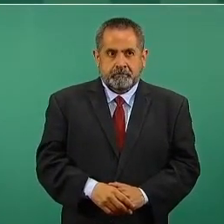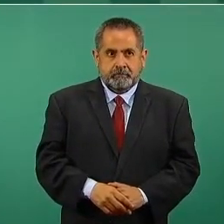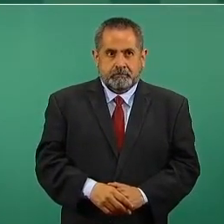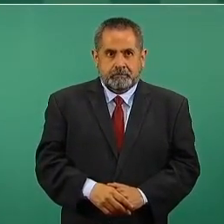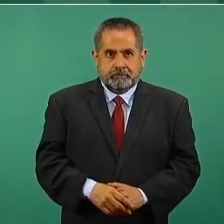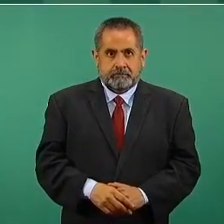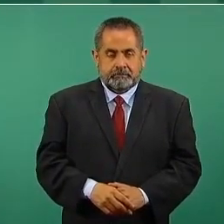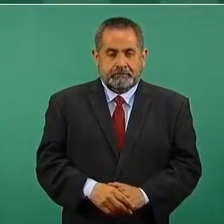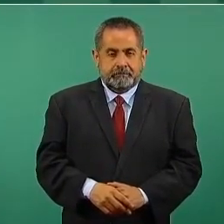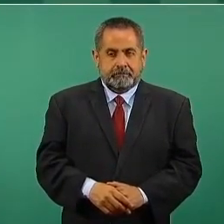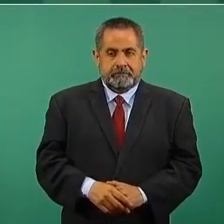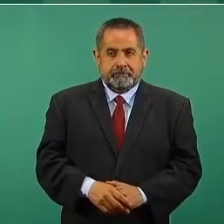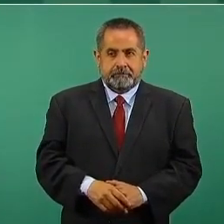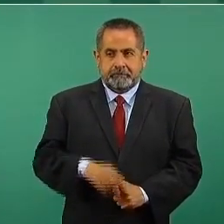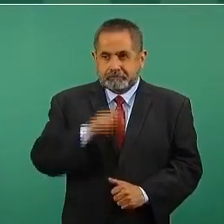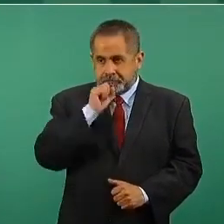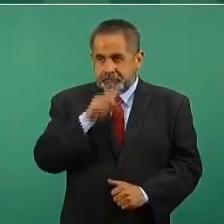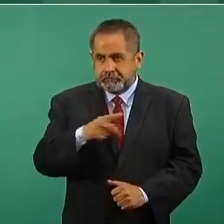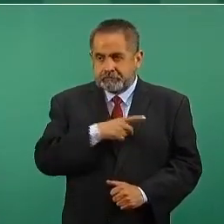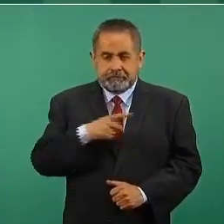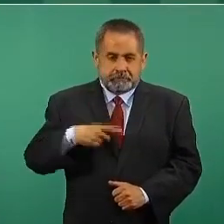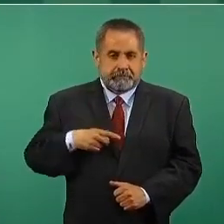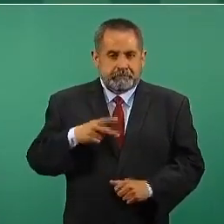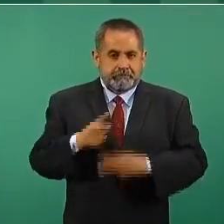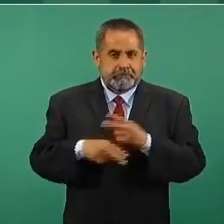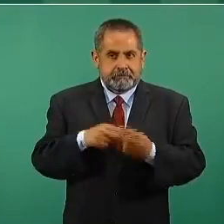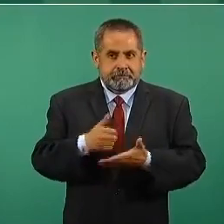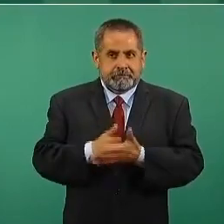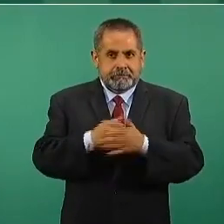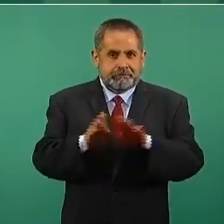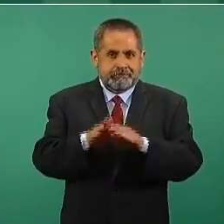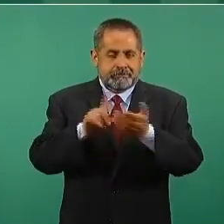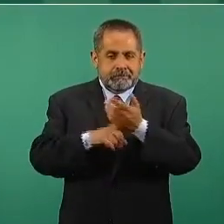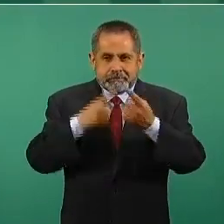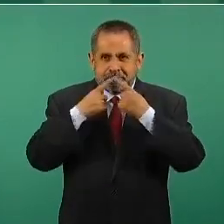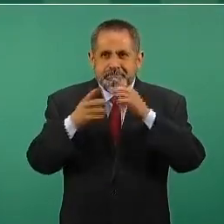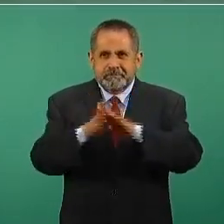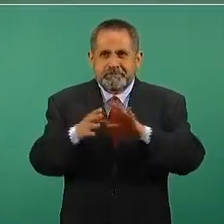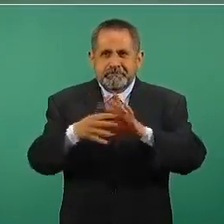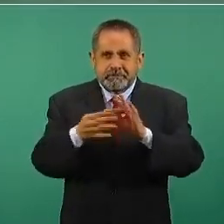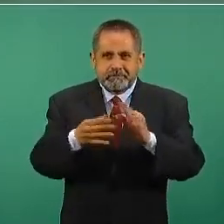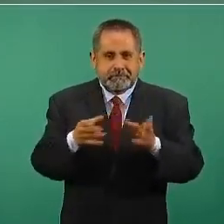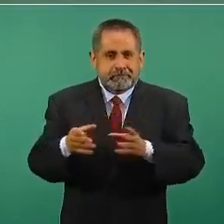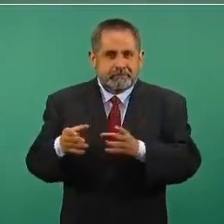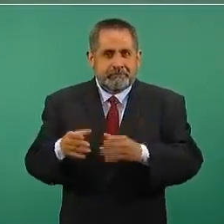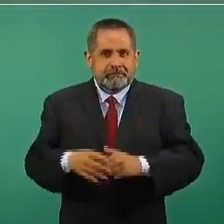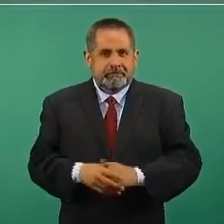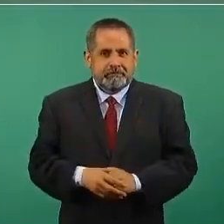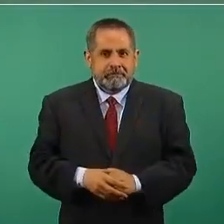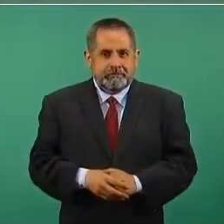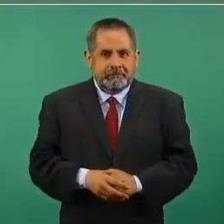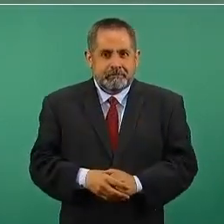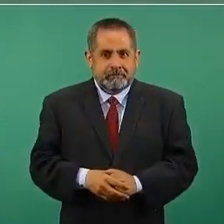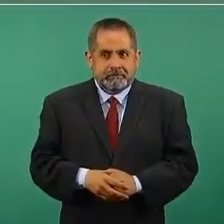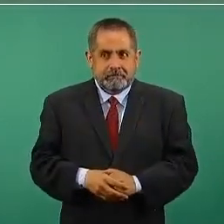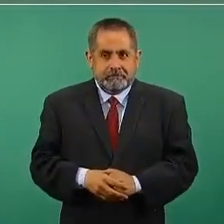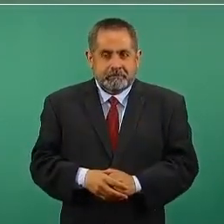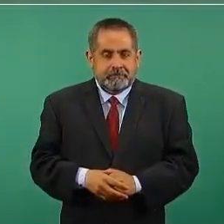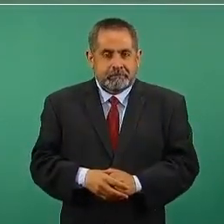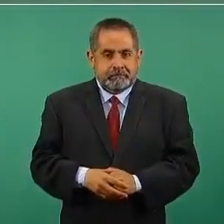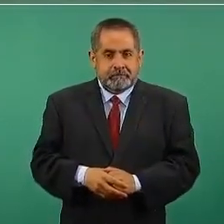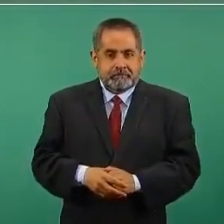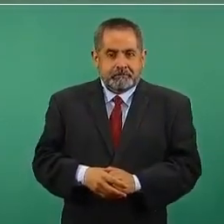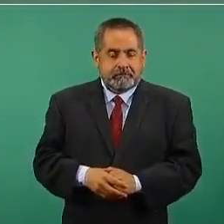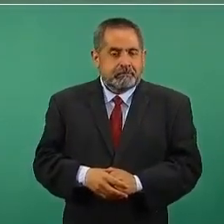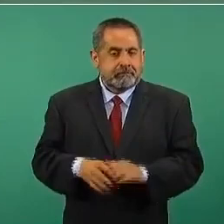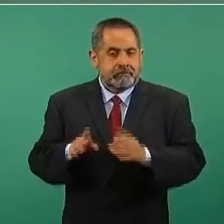Y pues tenemos que garantizar que no falten los medicamentos. Se ha ido avanzando, ahí vamos, y